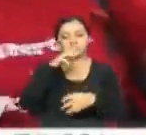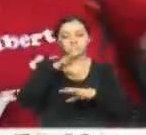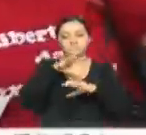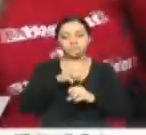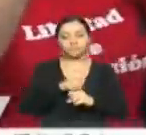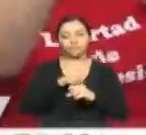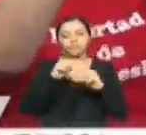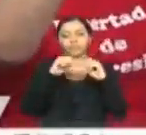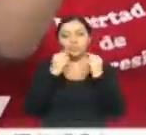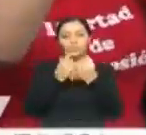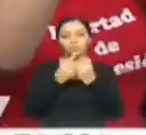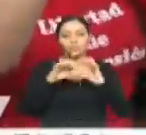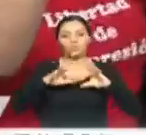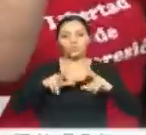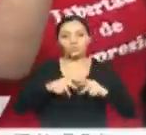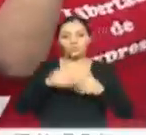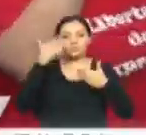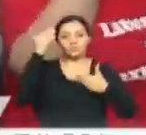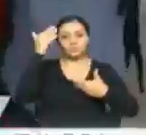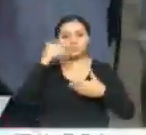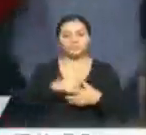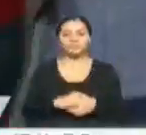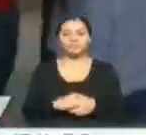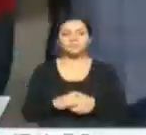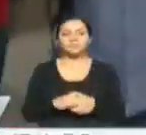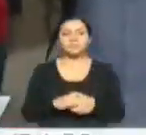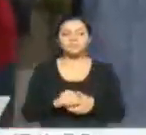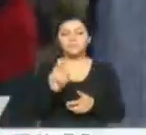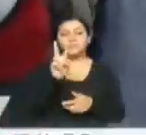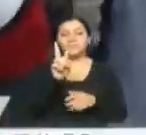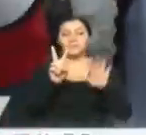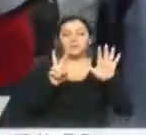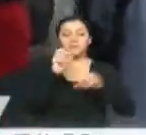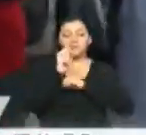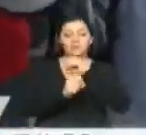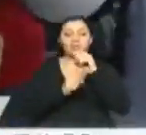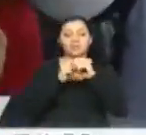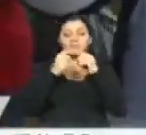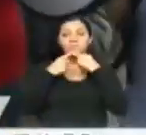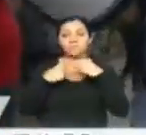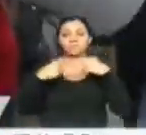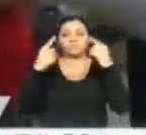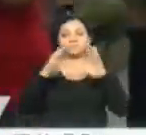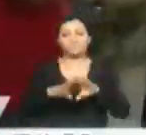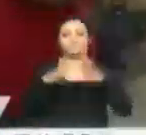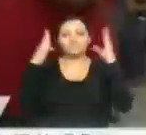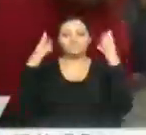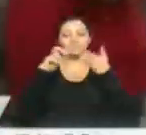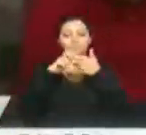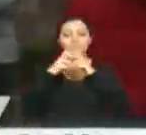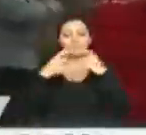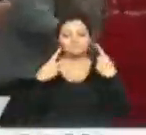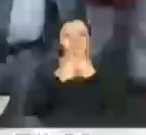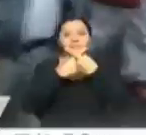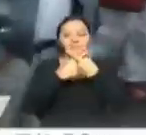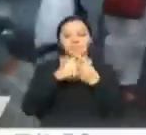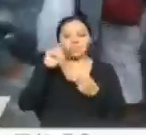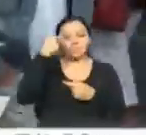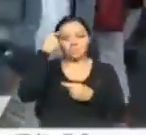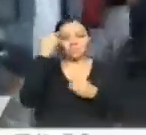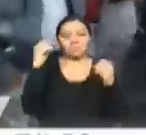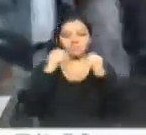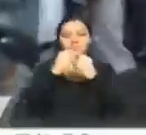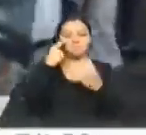crimen organizado y corrupción política. En sus 27 años de publicación, el diario recibió ataques de particulares y gobiernos por